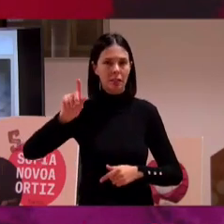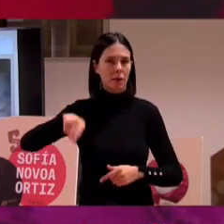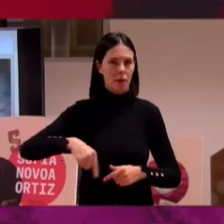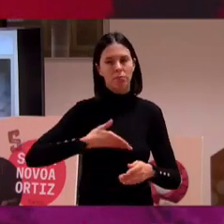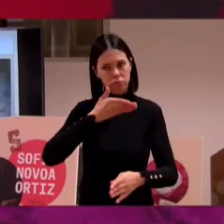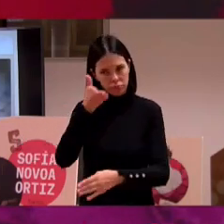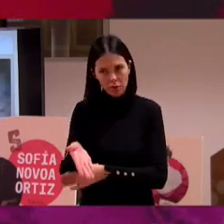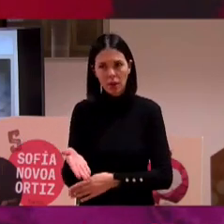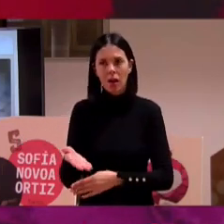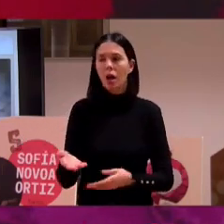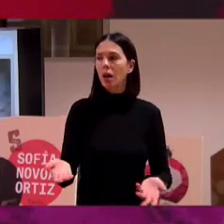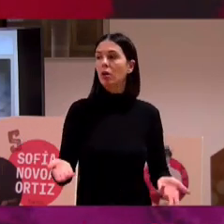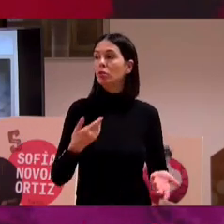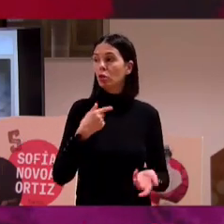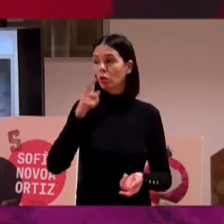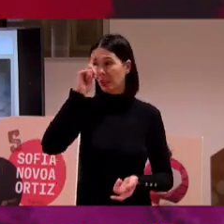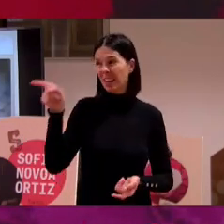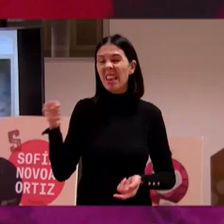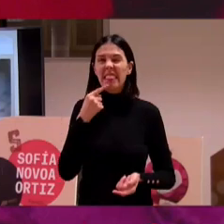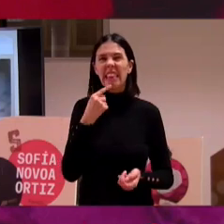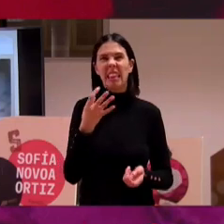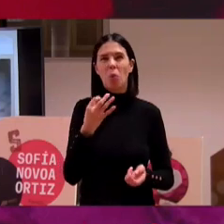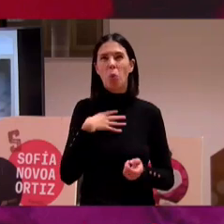tamén, non sei se a familia de Fernando de los Ríos